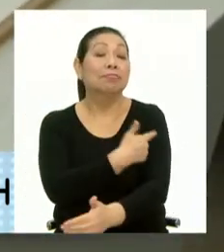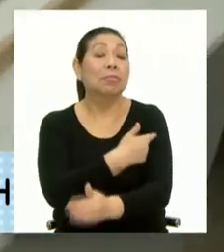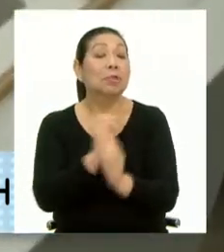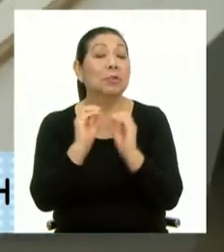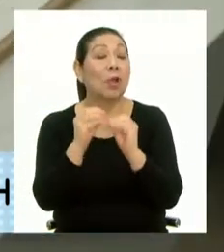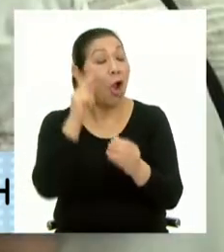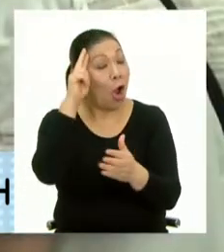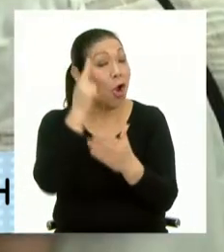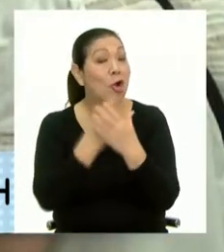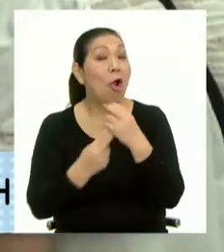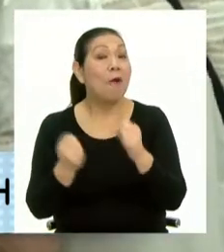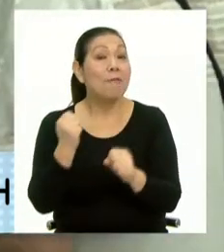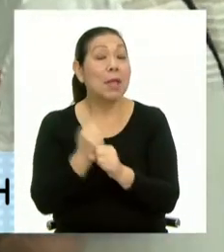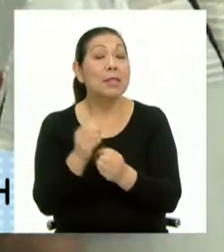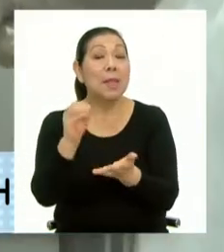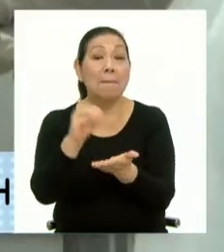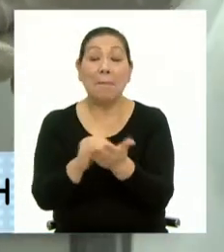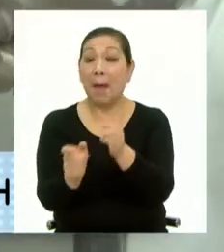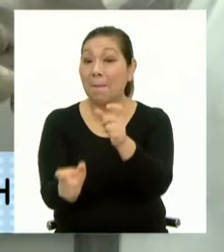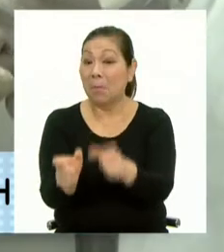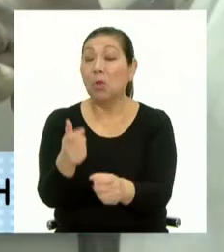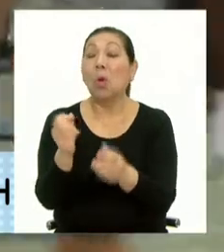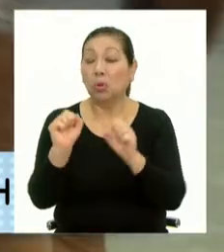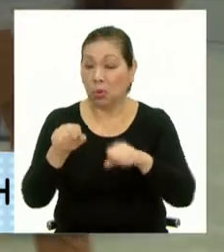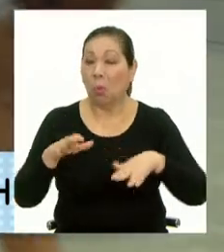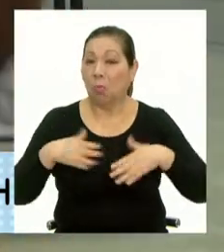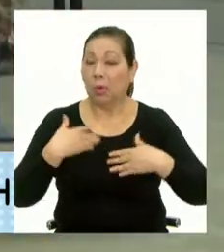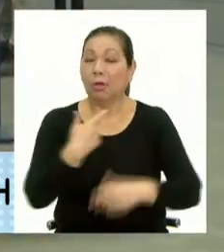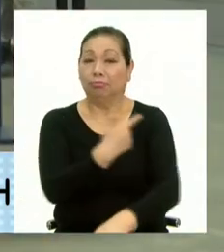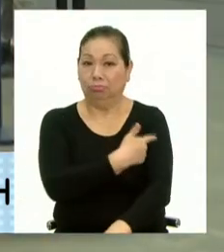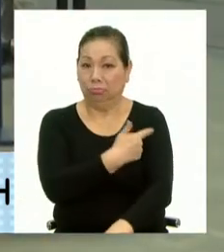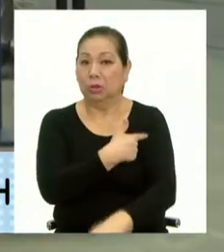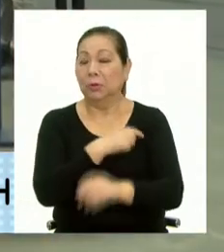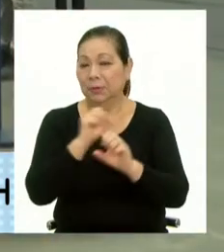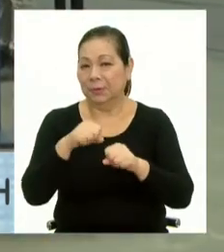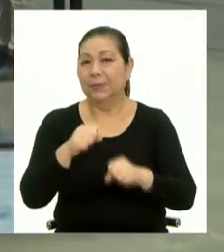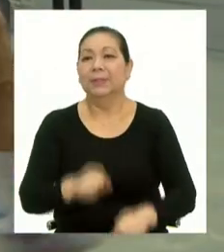brindará confianza para que más personas se inoculen.